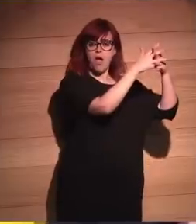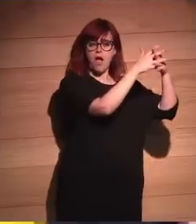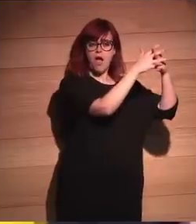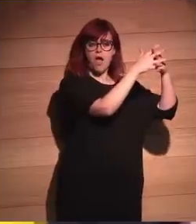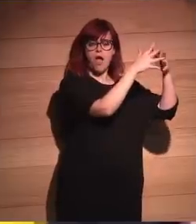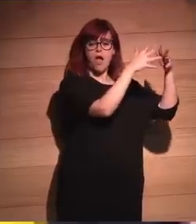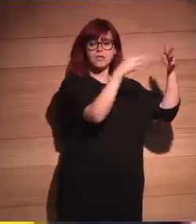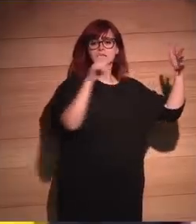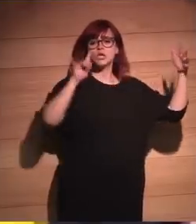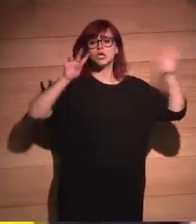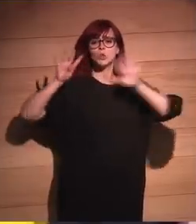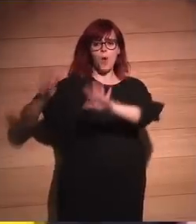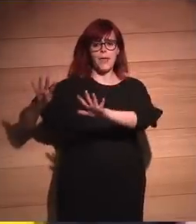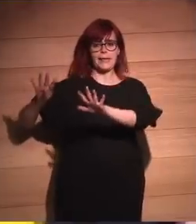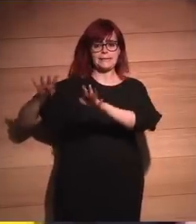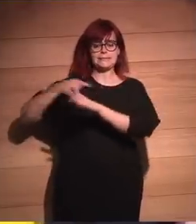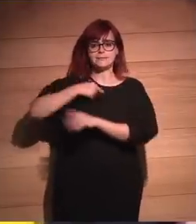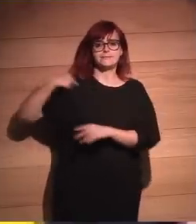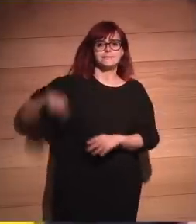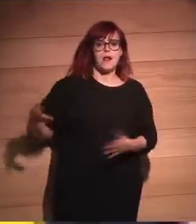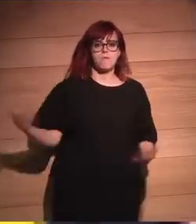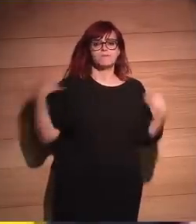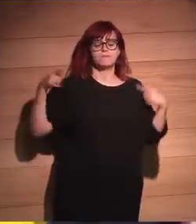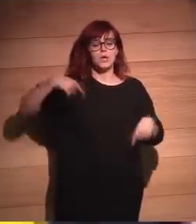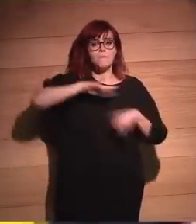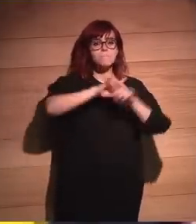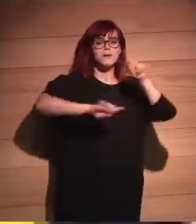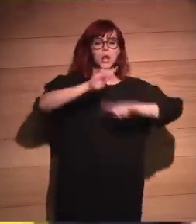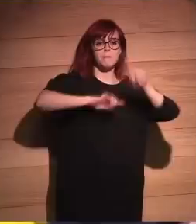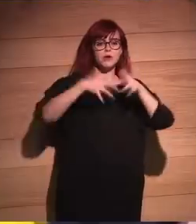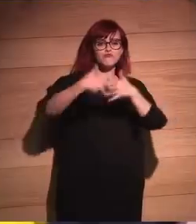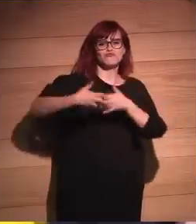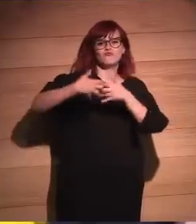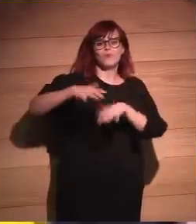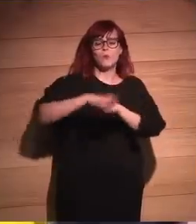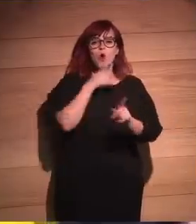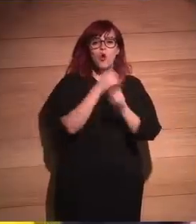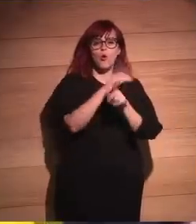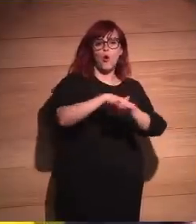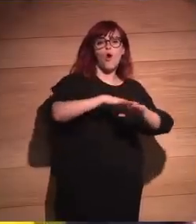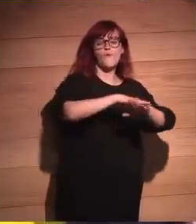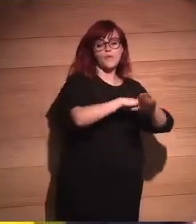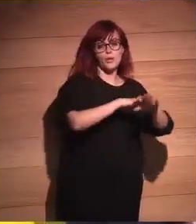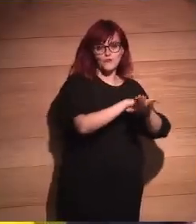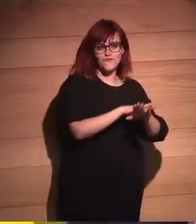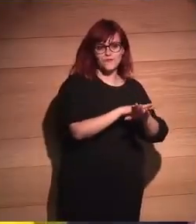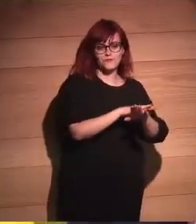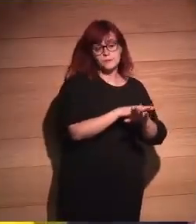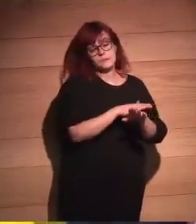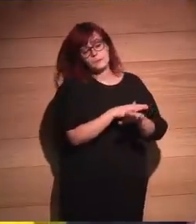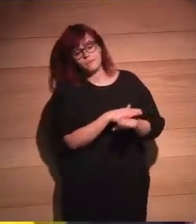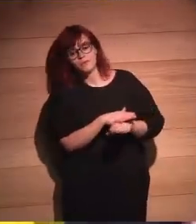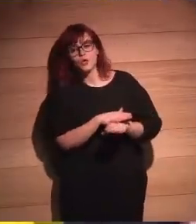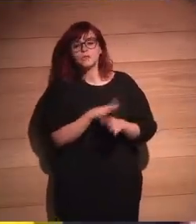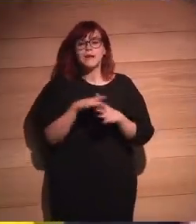9 chinas, ¿no? Creo que ahí tenemos un problema, porque además estamos luchando no solo contra un gobierno, o estamos